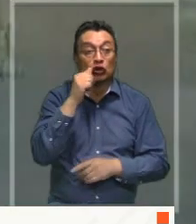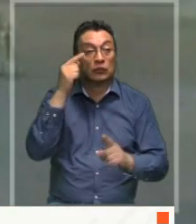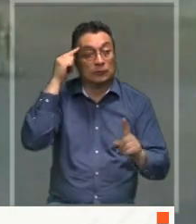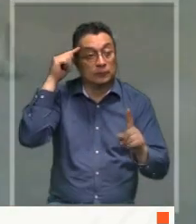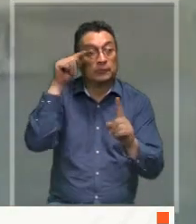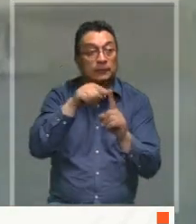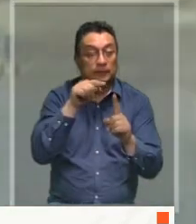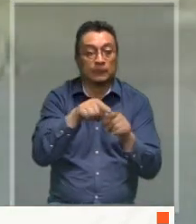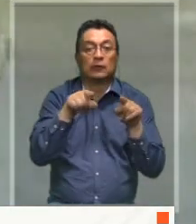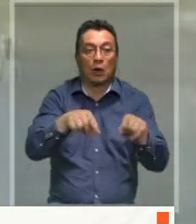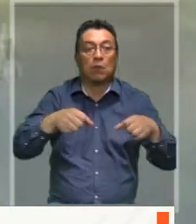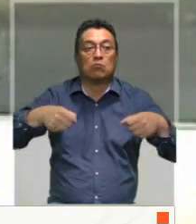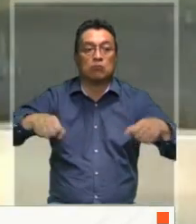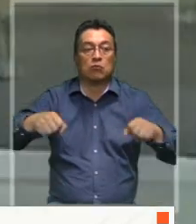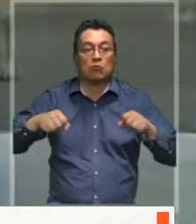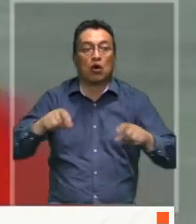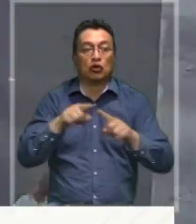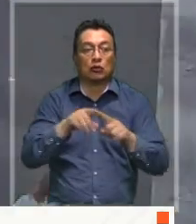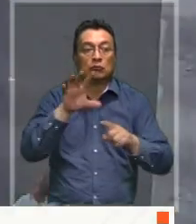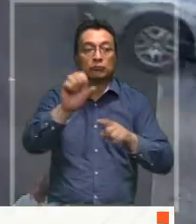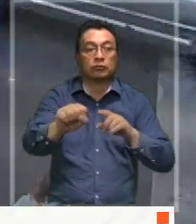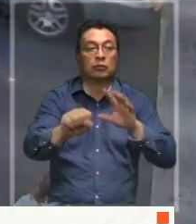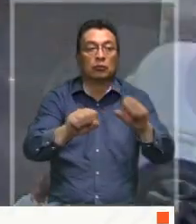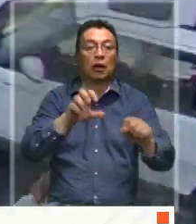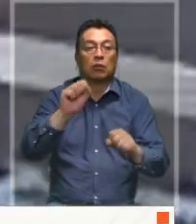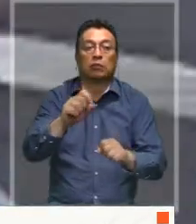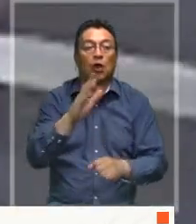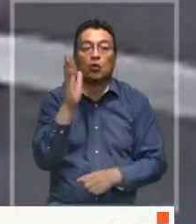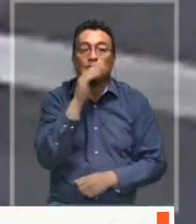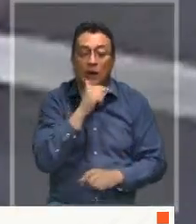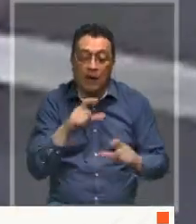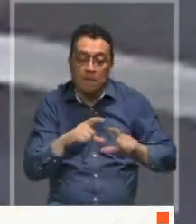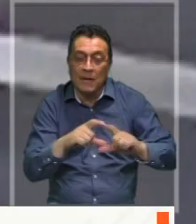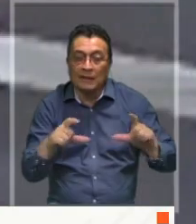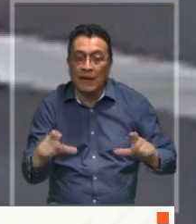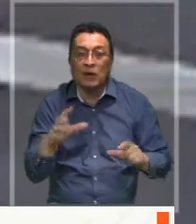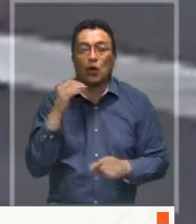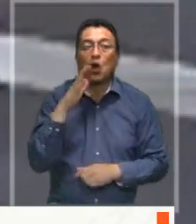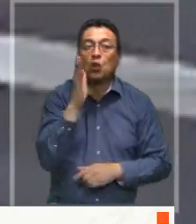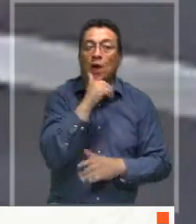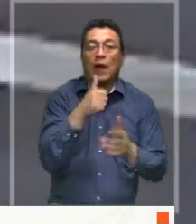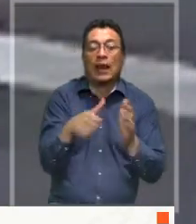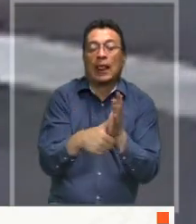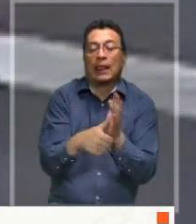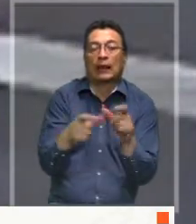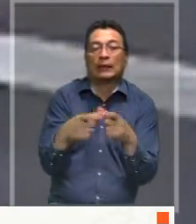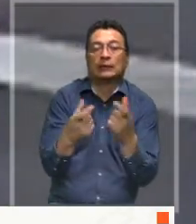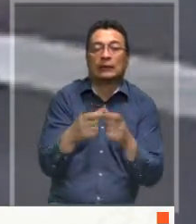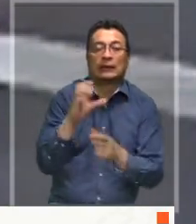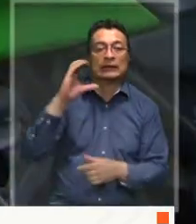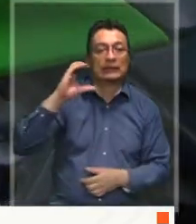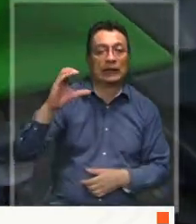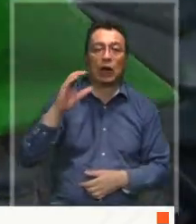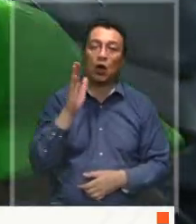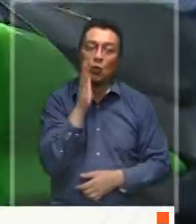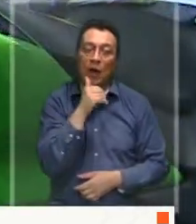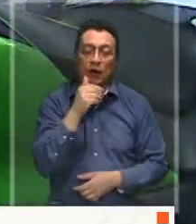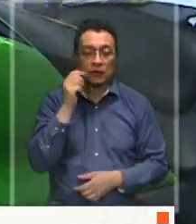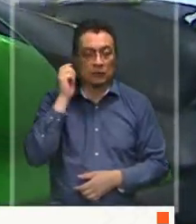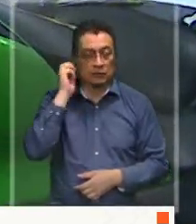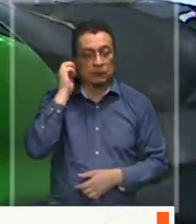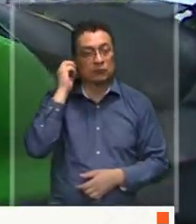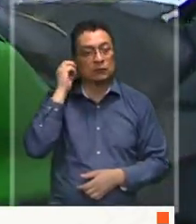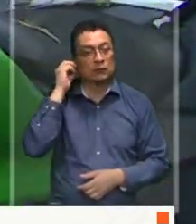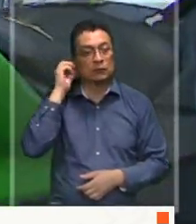medio de transporte, en detectar a quienes no tienen patente o no cuentan con licencia de conducir clase C. ¿Qué le